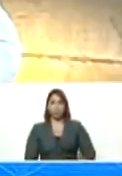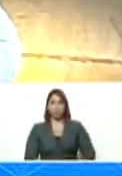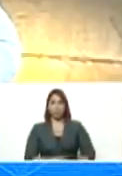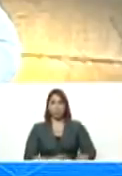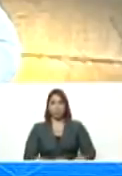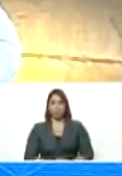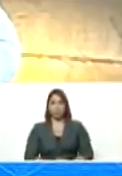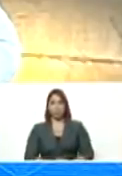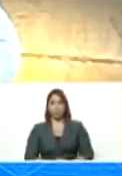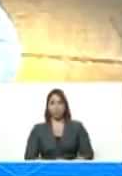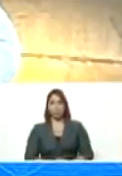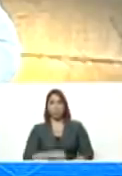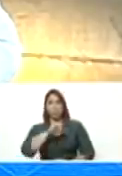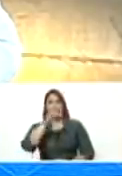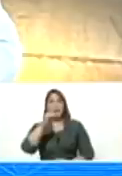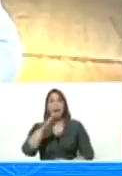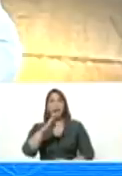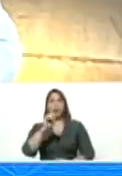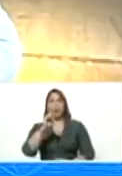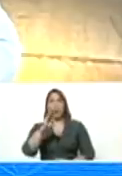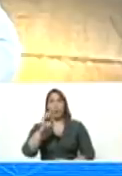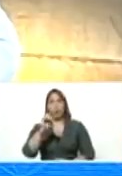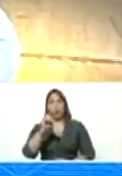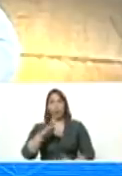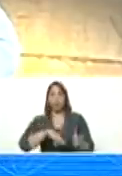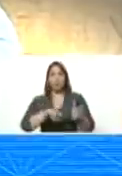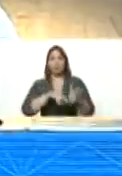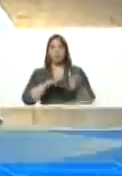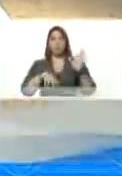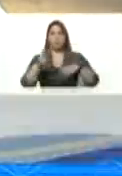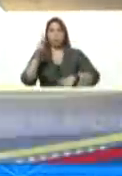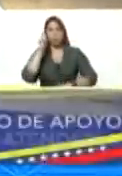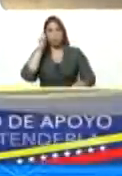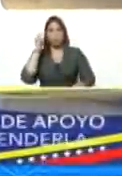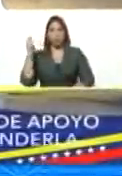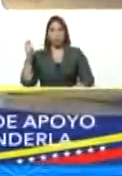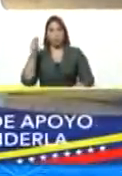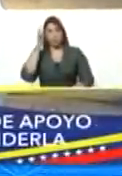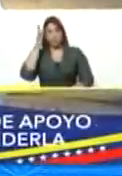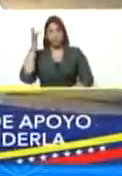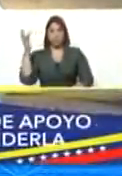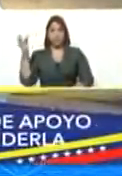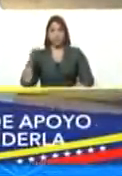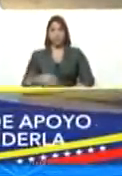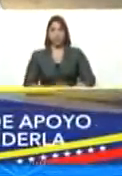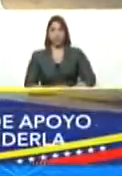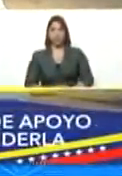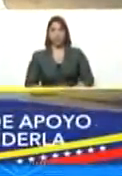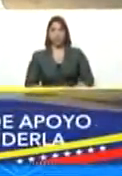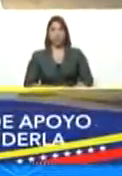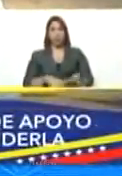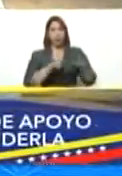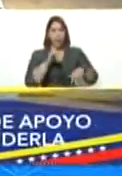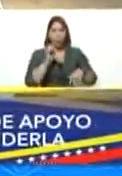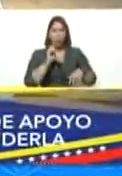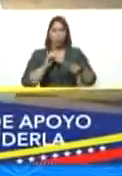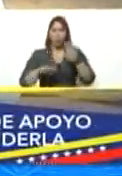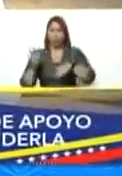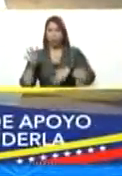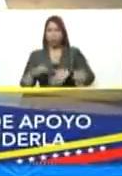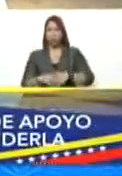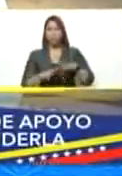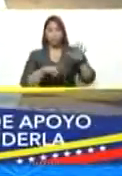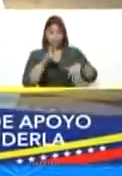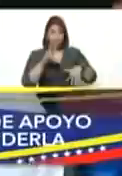Jacobo se la pasaba repitiéndolo, las 12 tesis filosóficas de Feuerbach, ¿son 12 o 14?